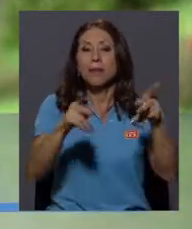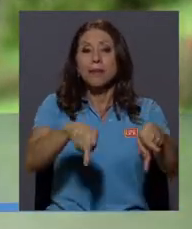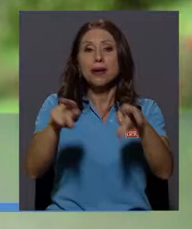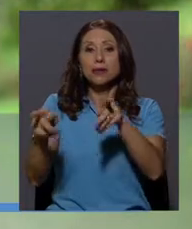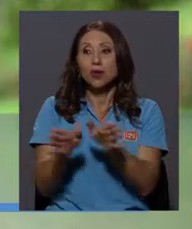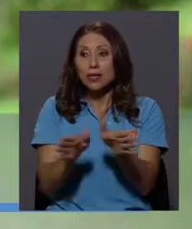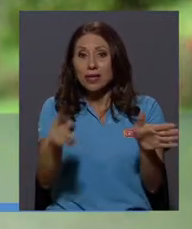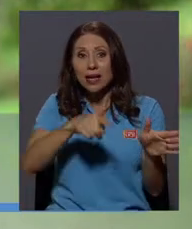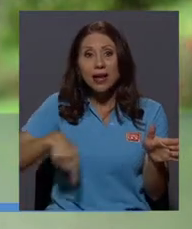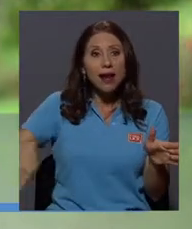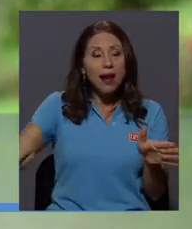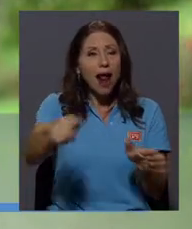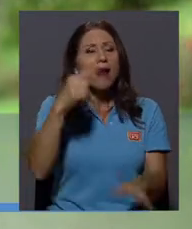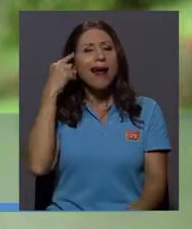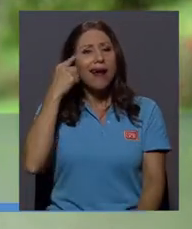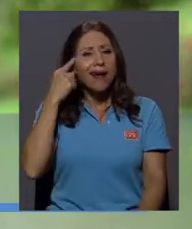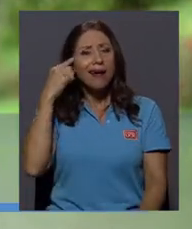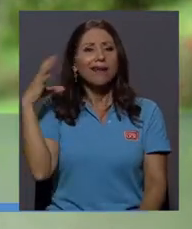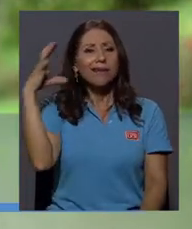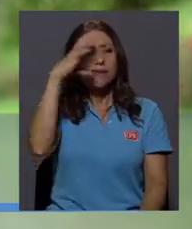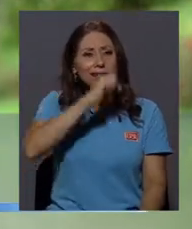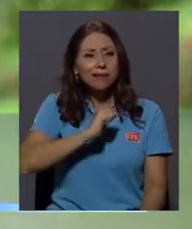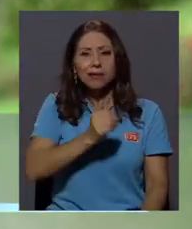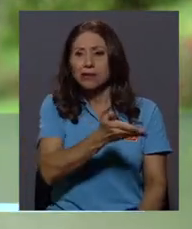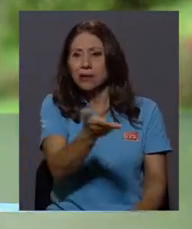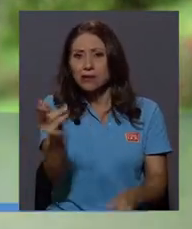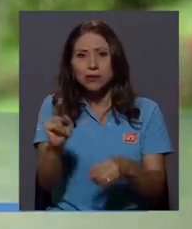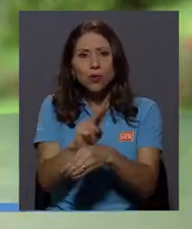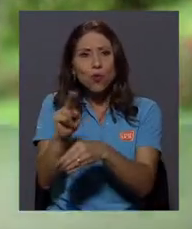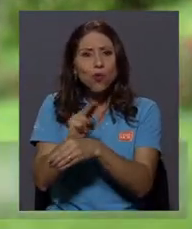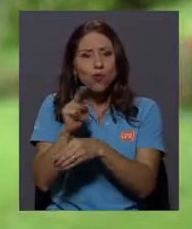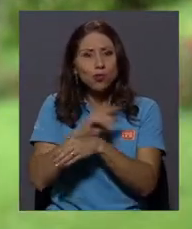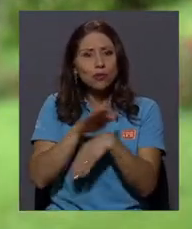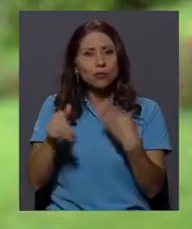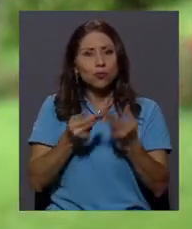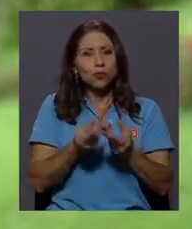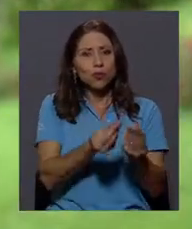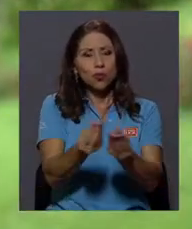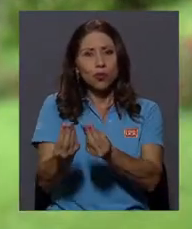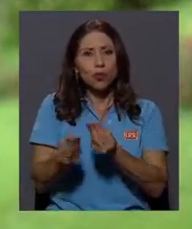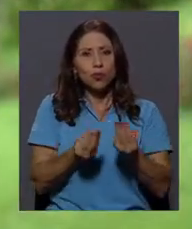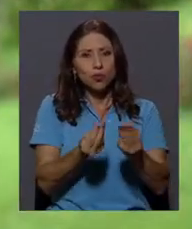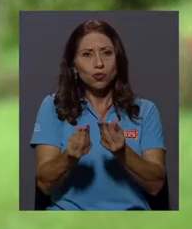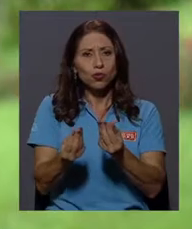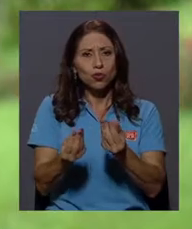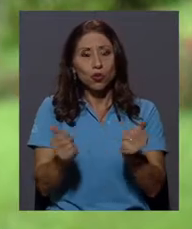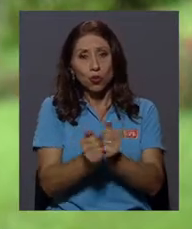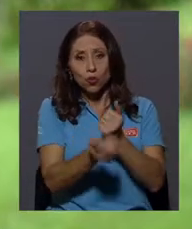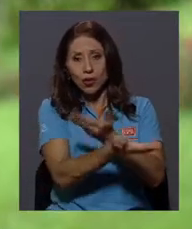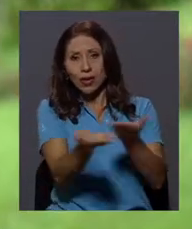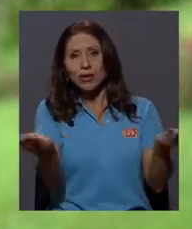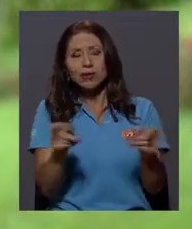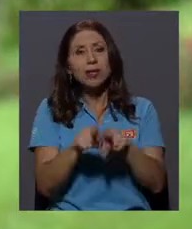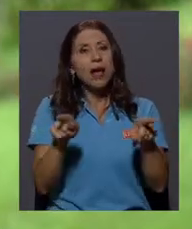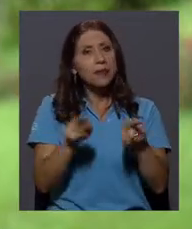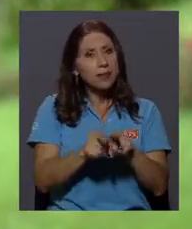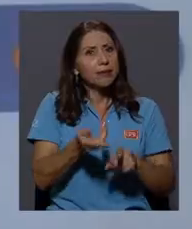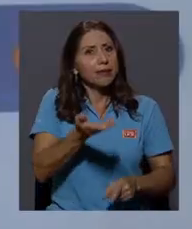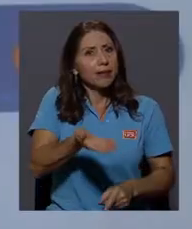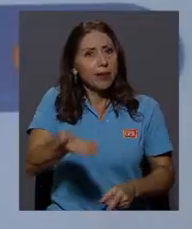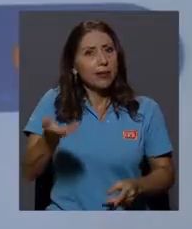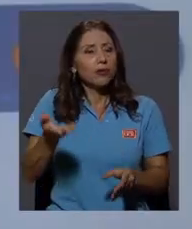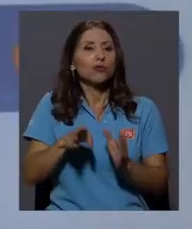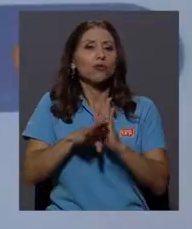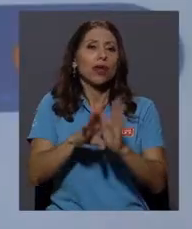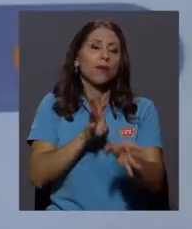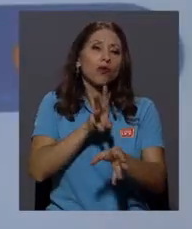verdad que a final de cuentas es el el es el usuario de todo este tipo de productos con ellos también hay una serie de elementos incluido